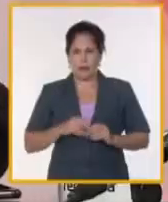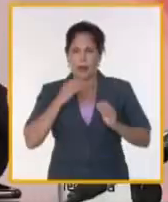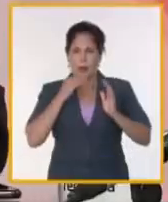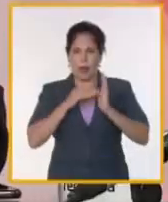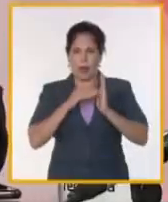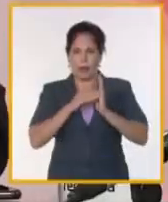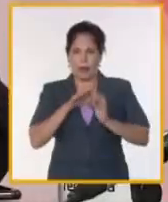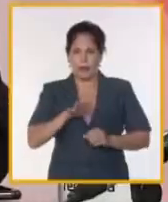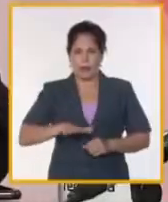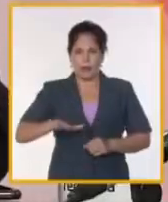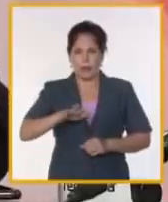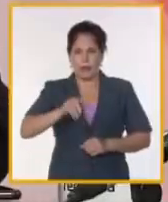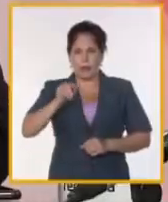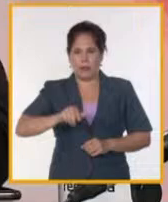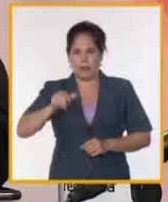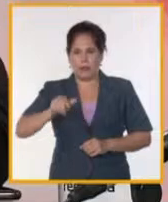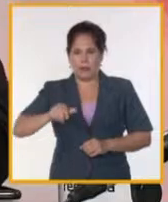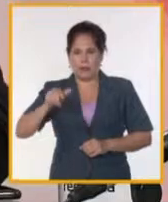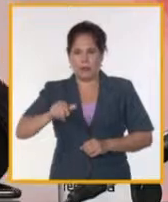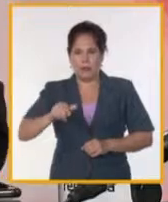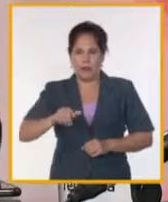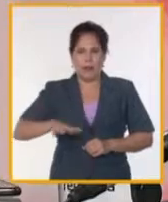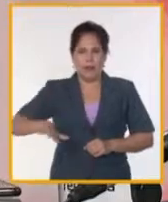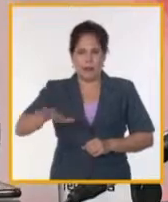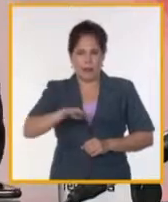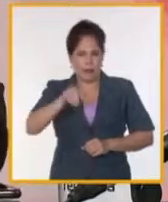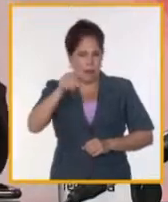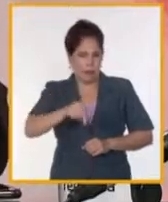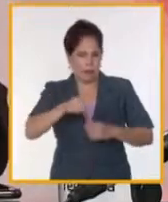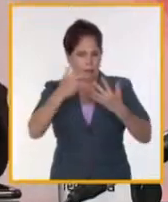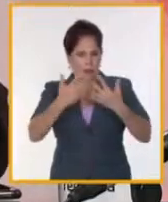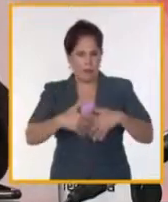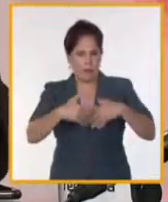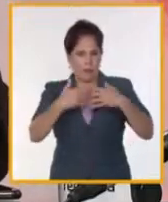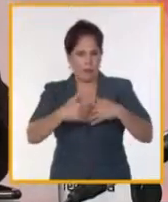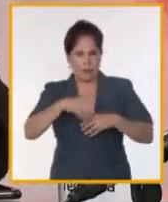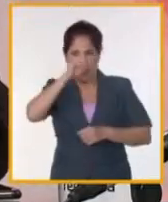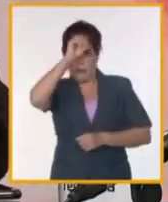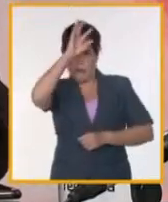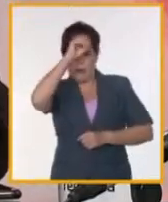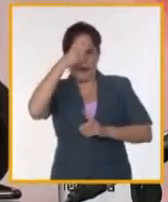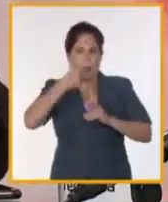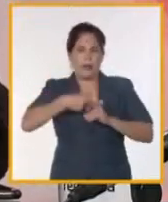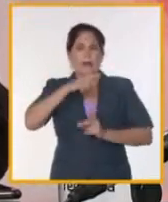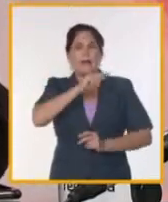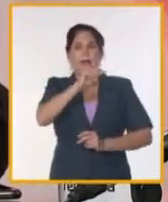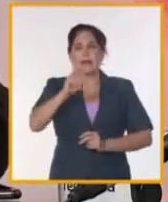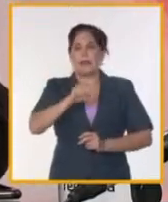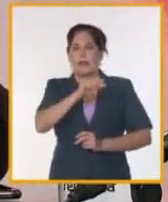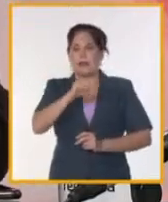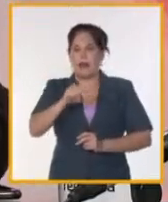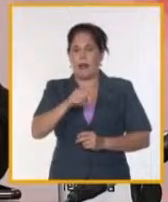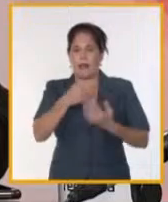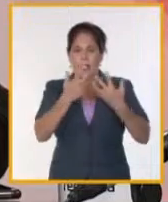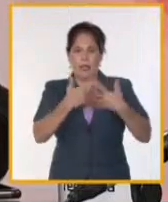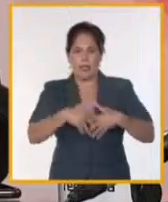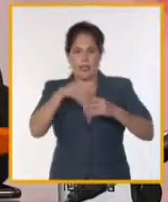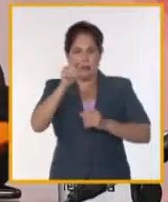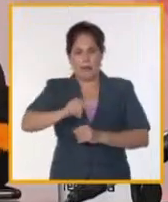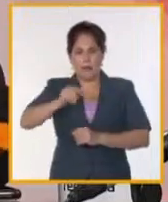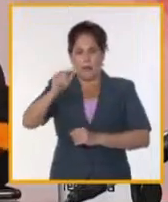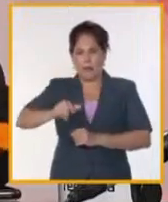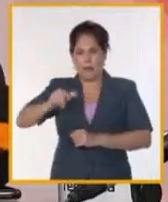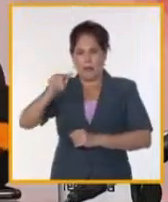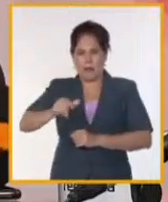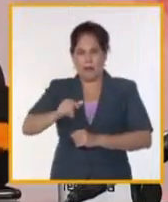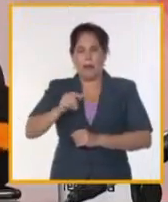buenas tardes, estimados televidentes y radioyentes. Sobre la producción minera y de sal en nuestro país, las investigaciones que se hacen para